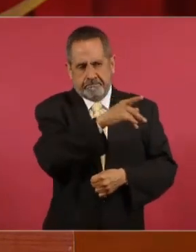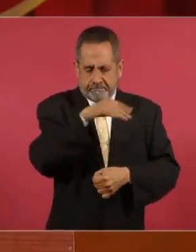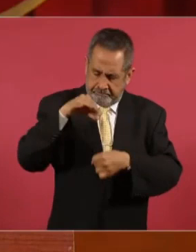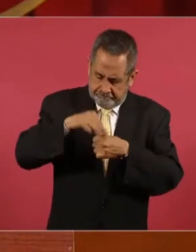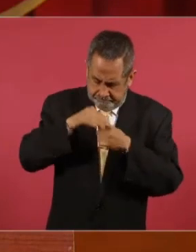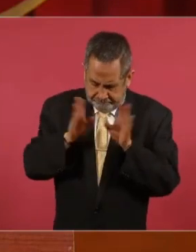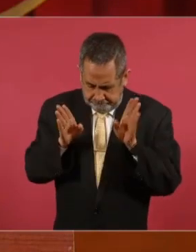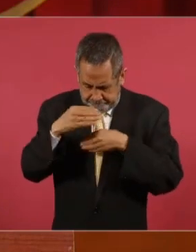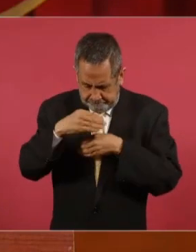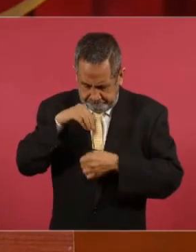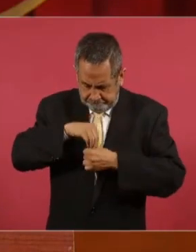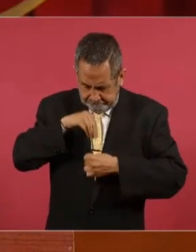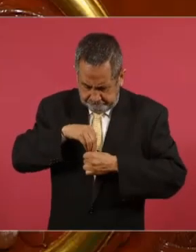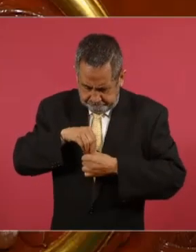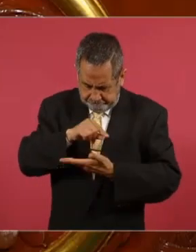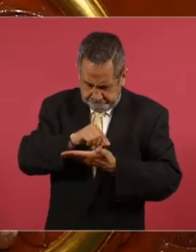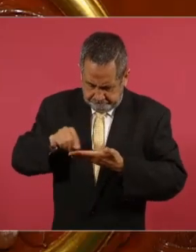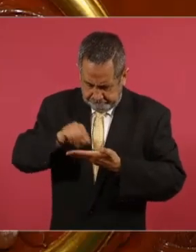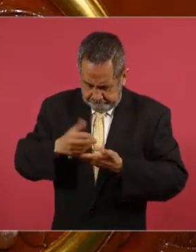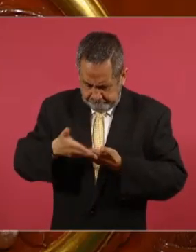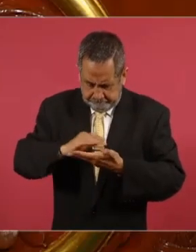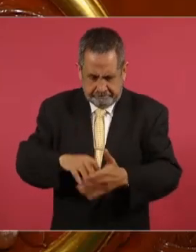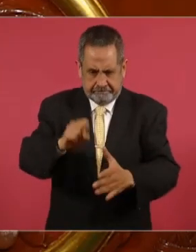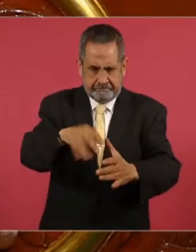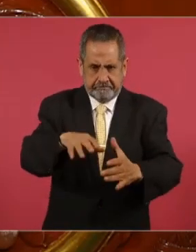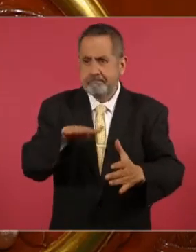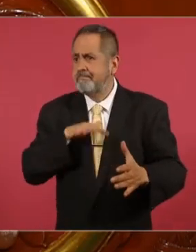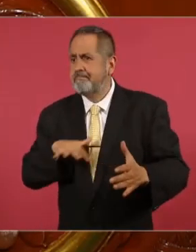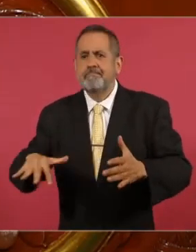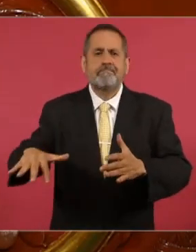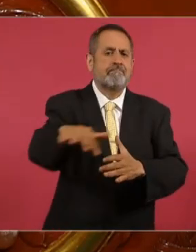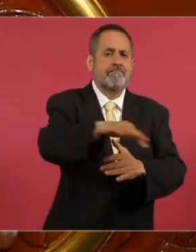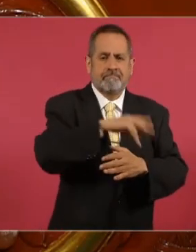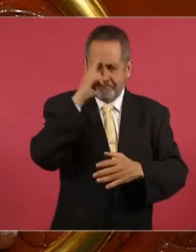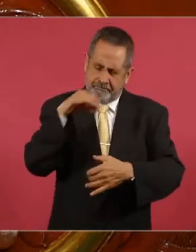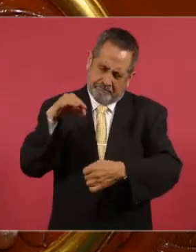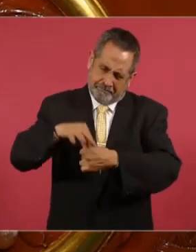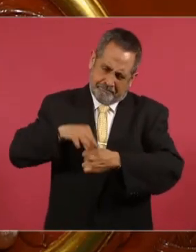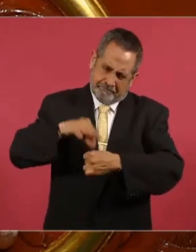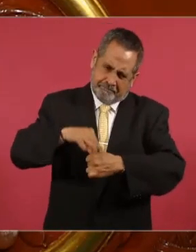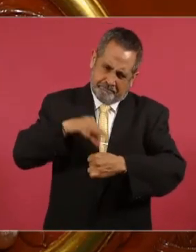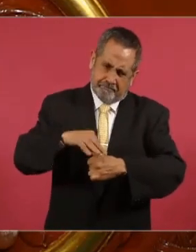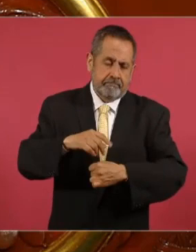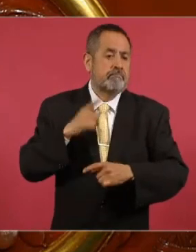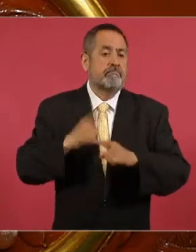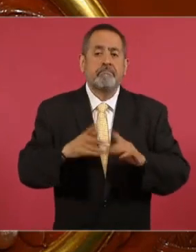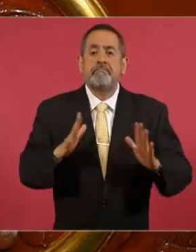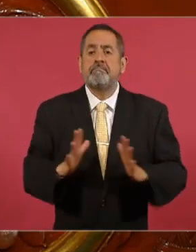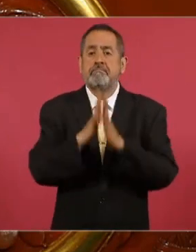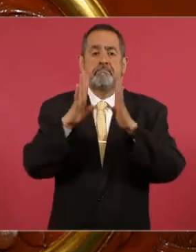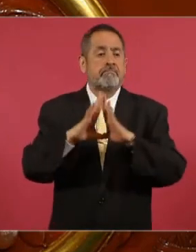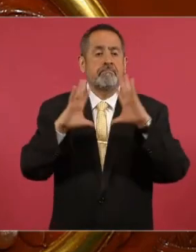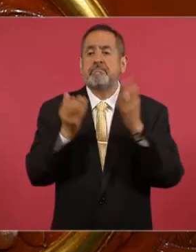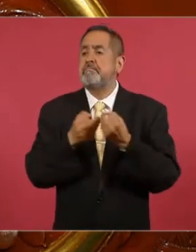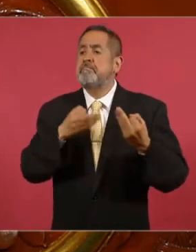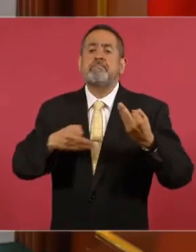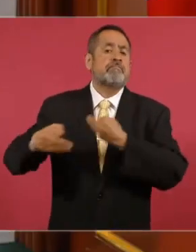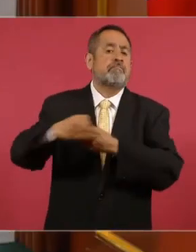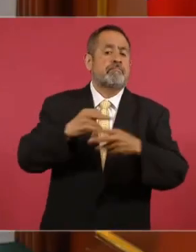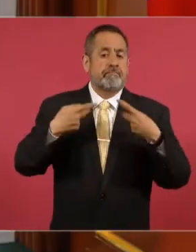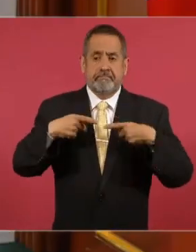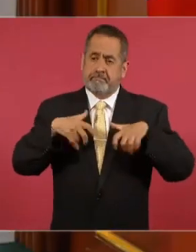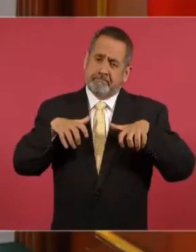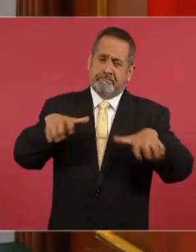los ciudadanos. Se fortalecerá la democracia participativa con